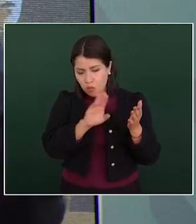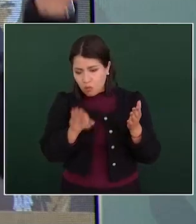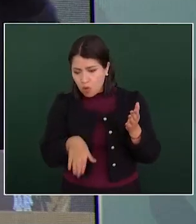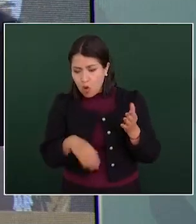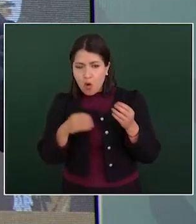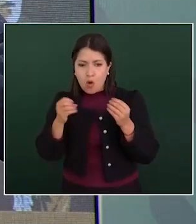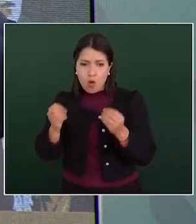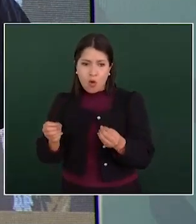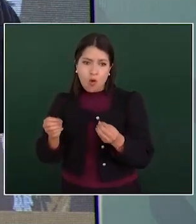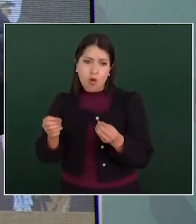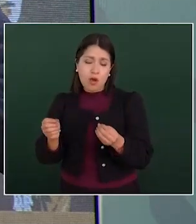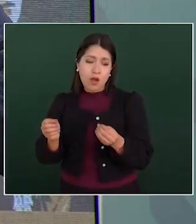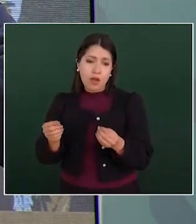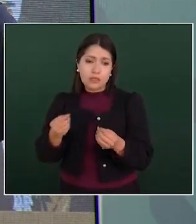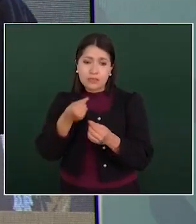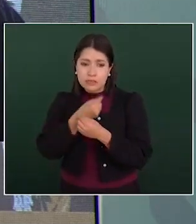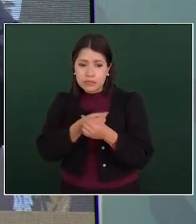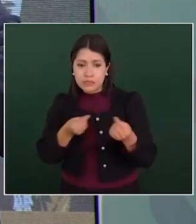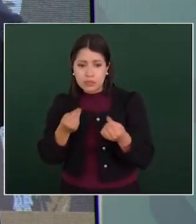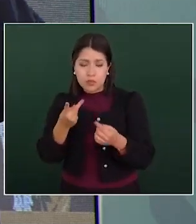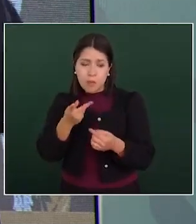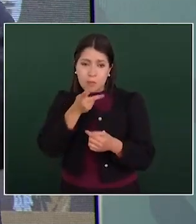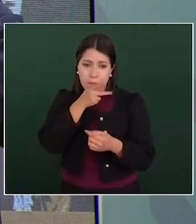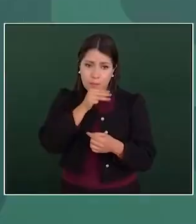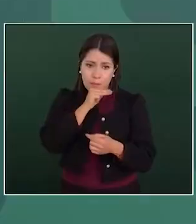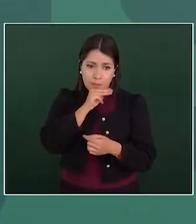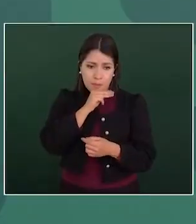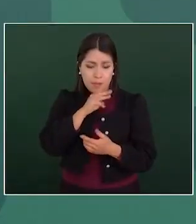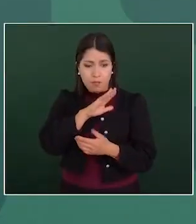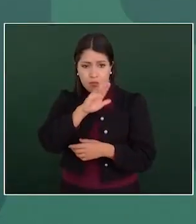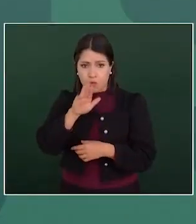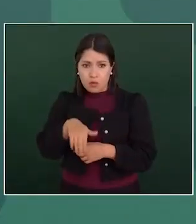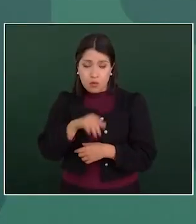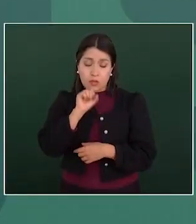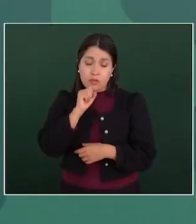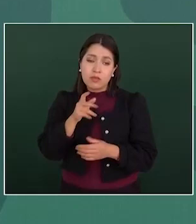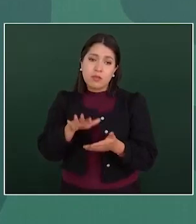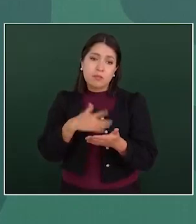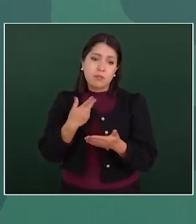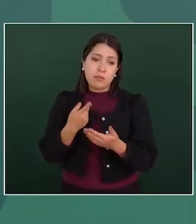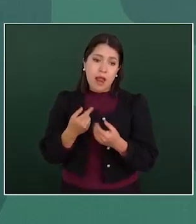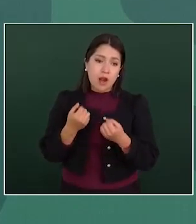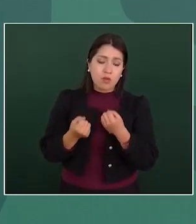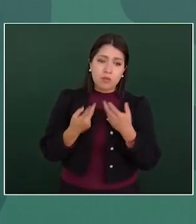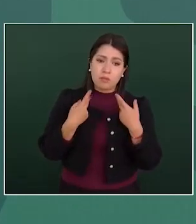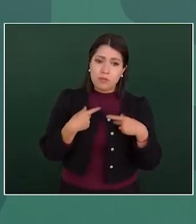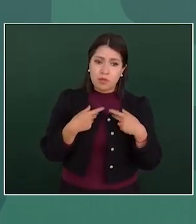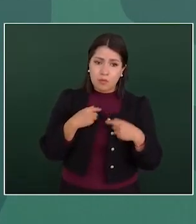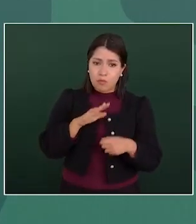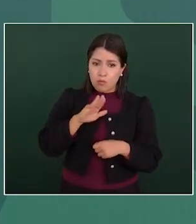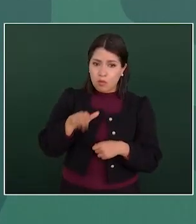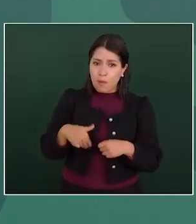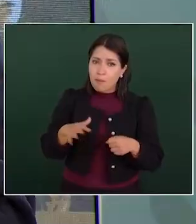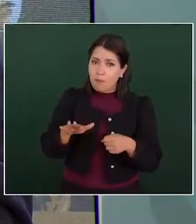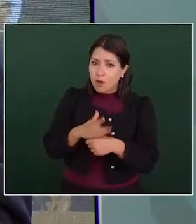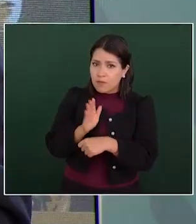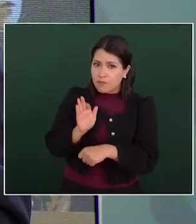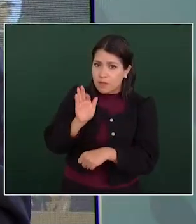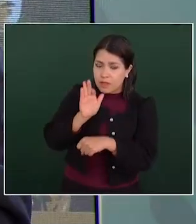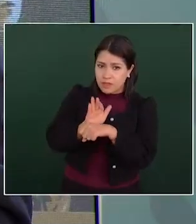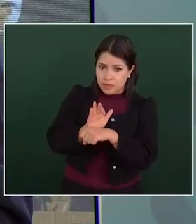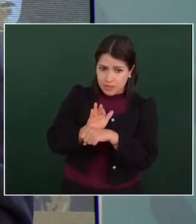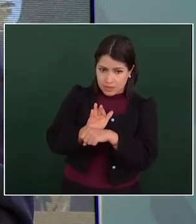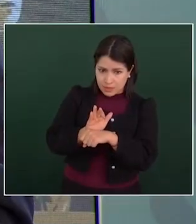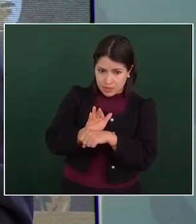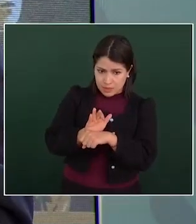de quienes habían perdido la vida luchando por la democracia durante el